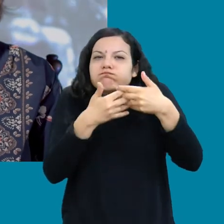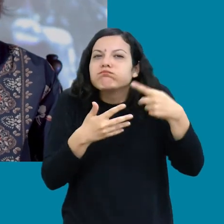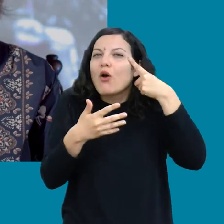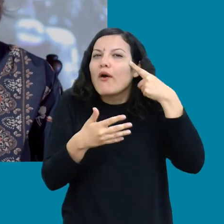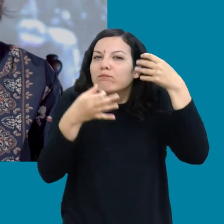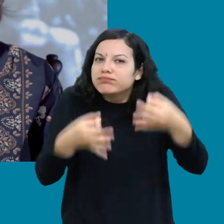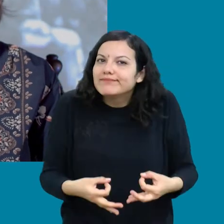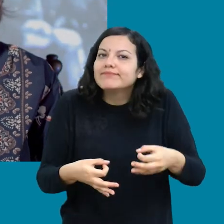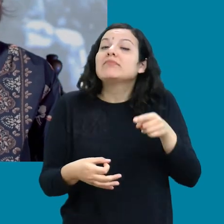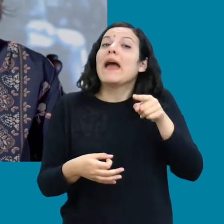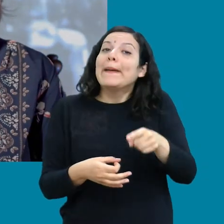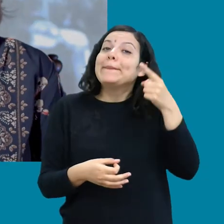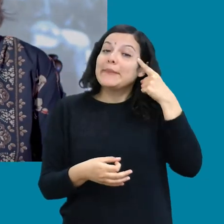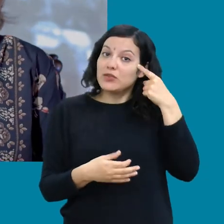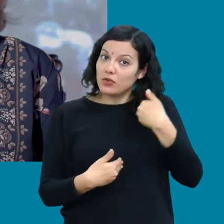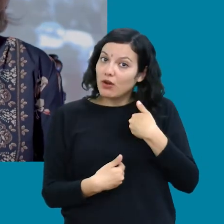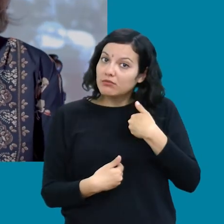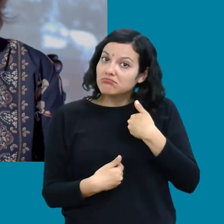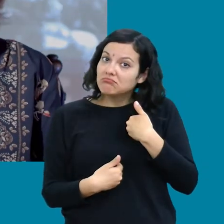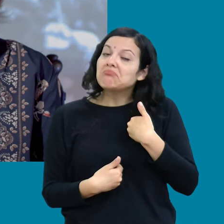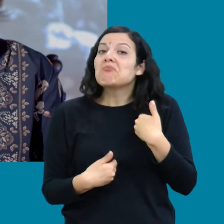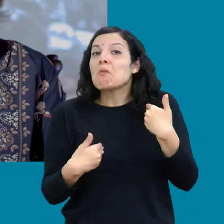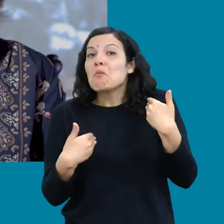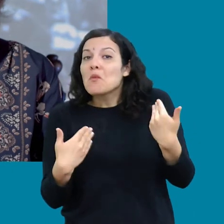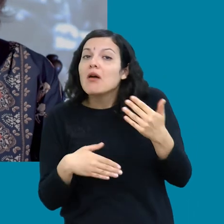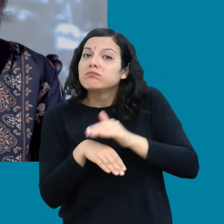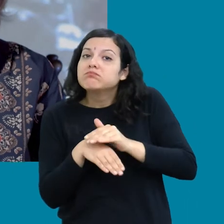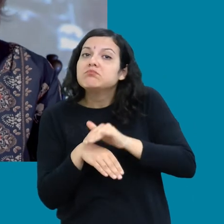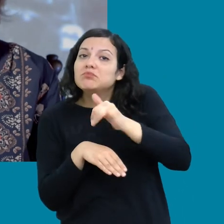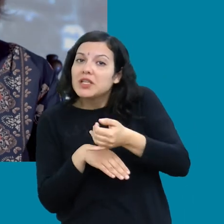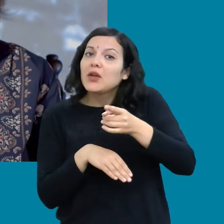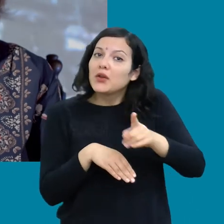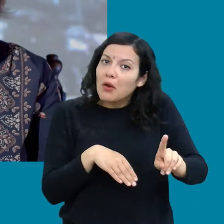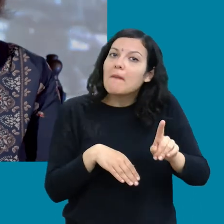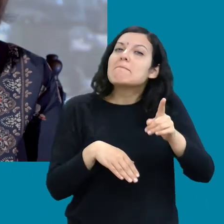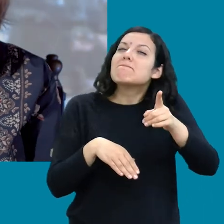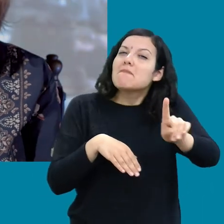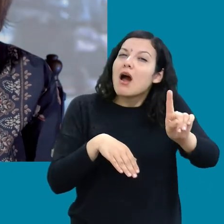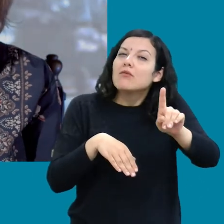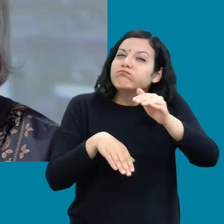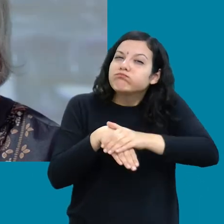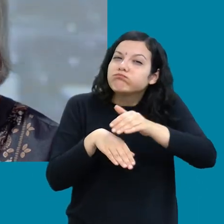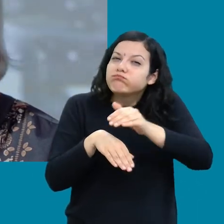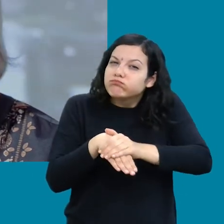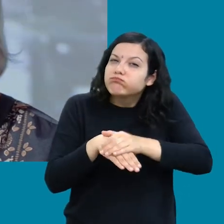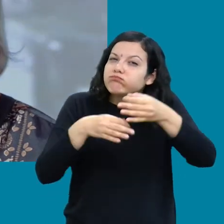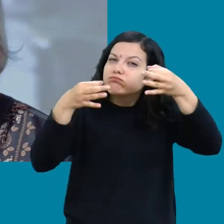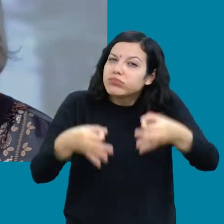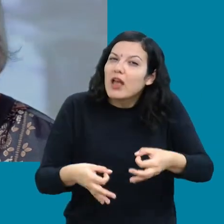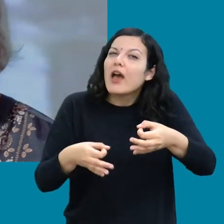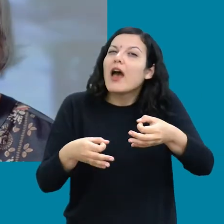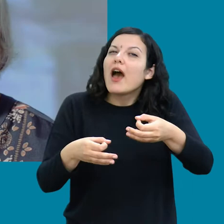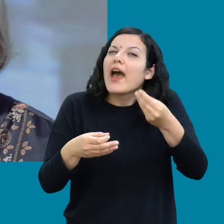Y en eso yo creo que se puede asumir el papel o no, pero el papel de la construcción de esa criticidad está dada